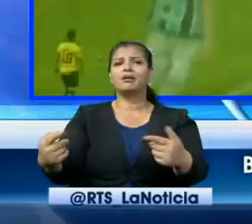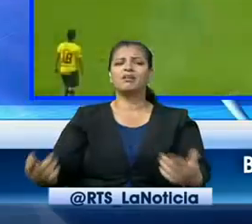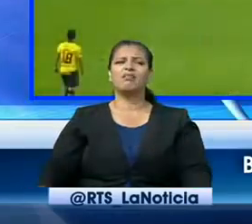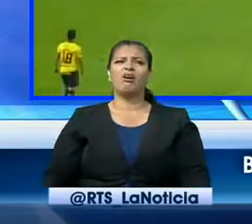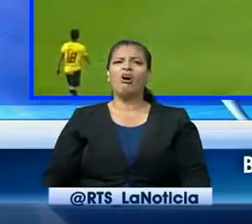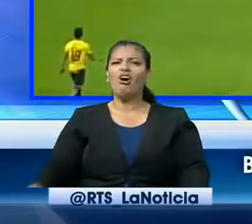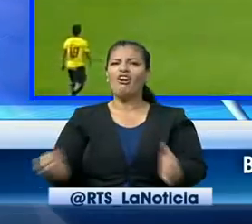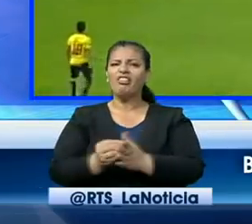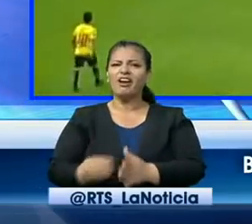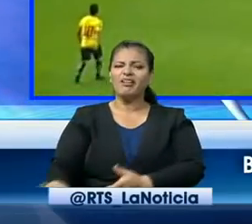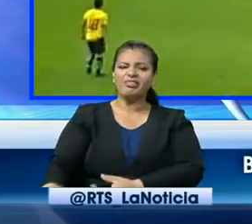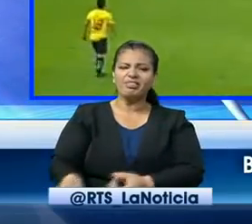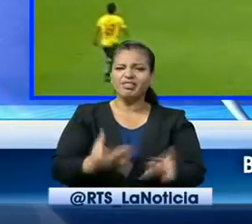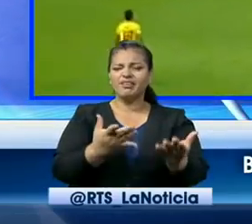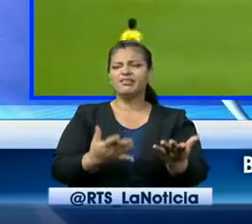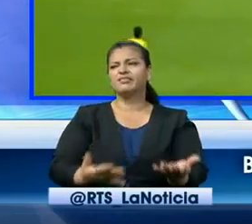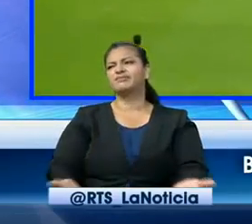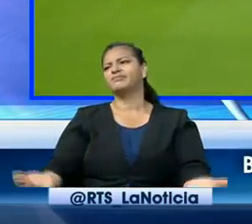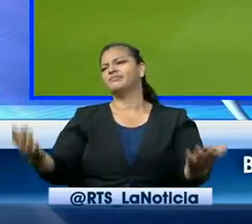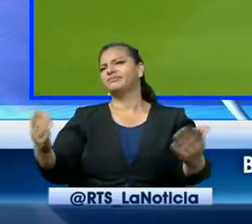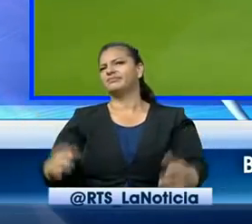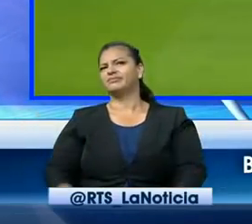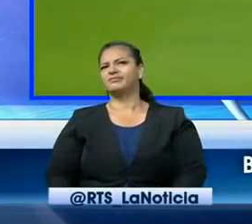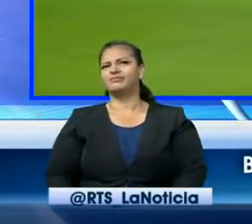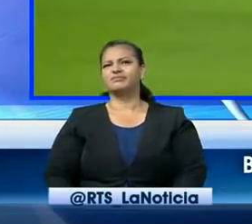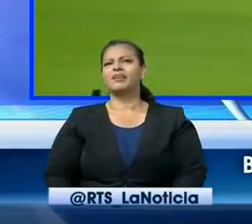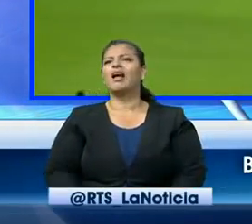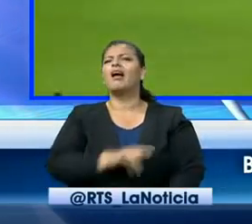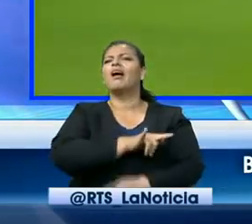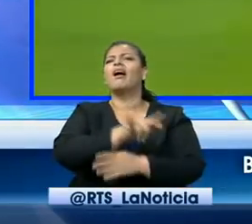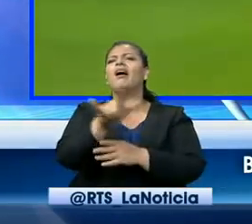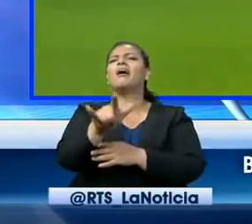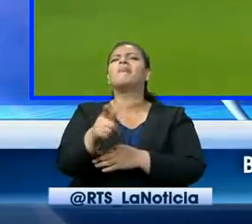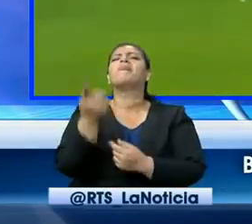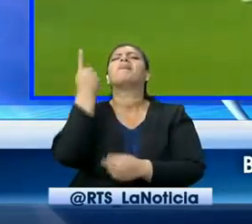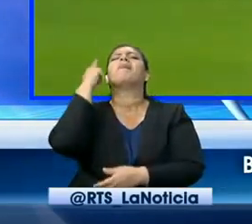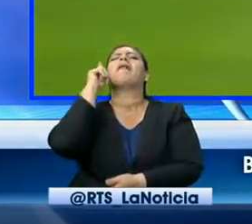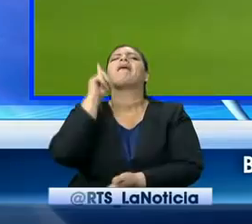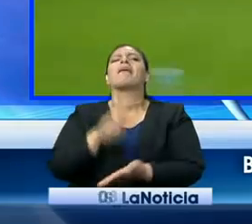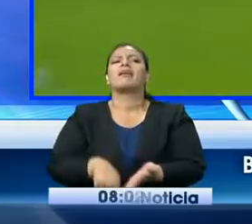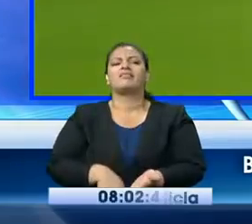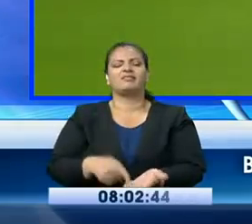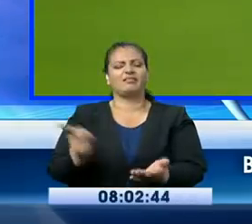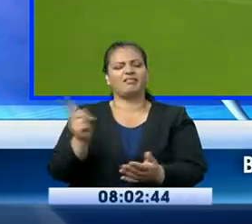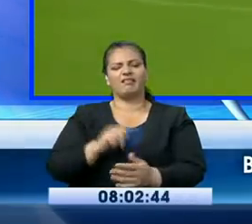de no hacer nada de hacer todo mal el saco